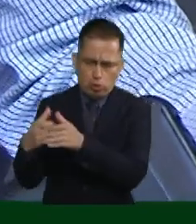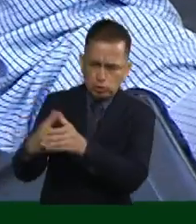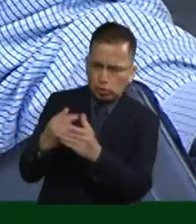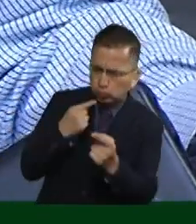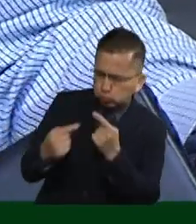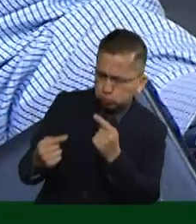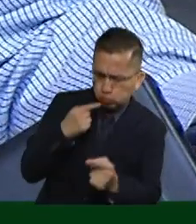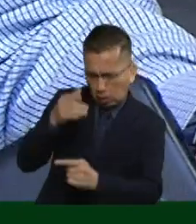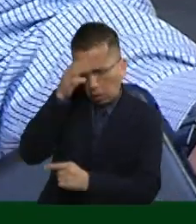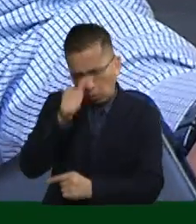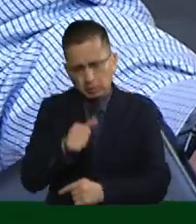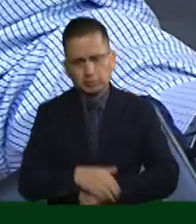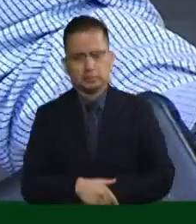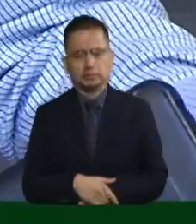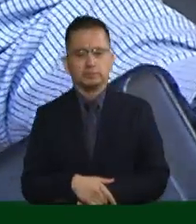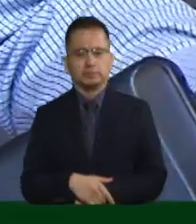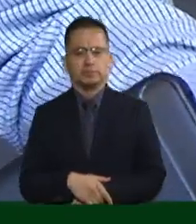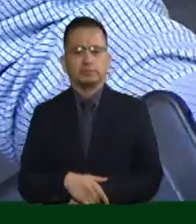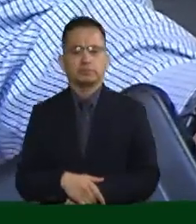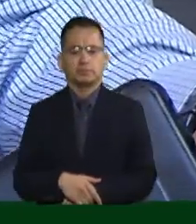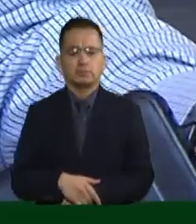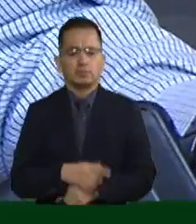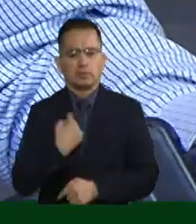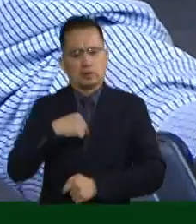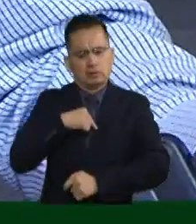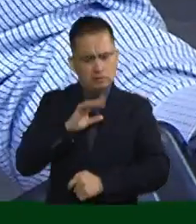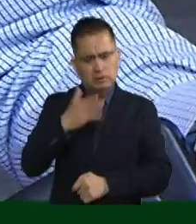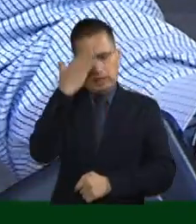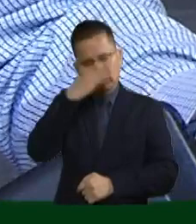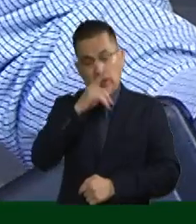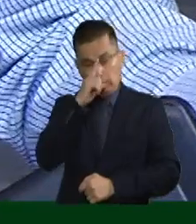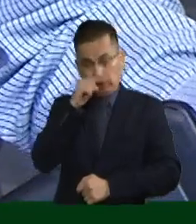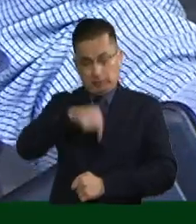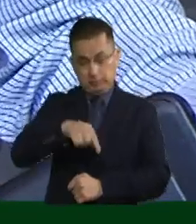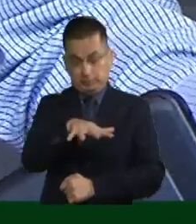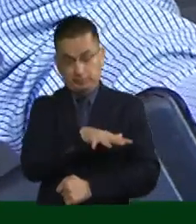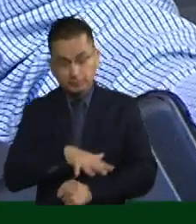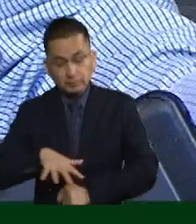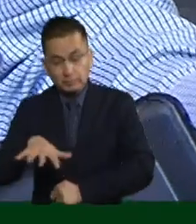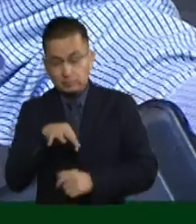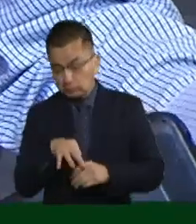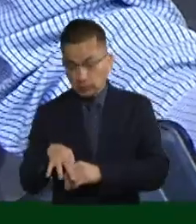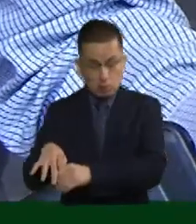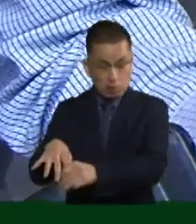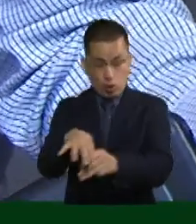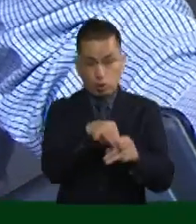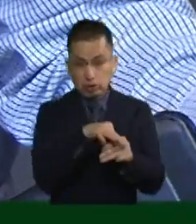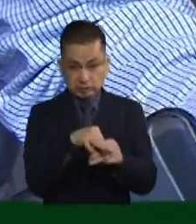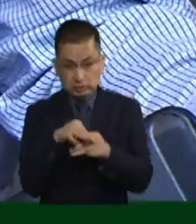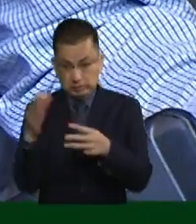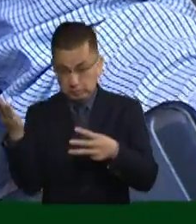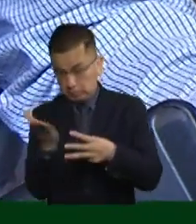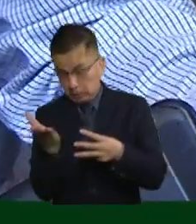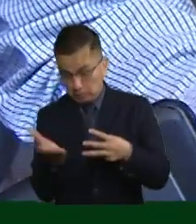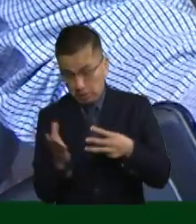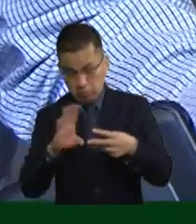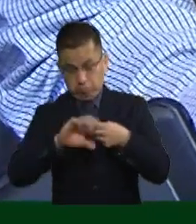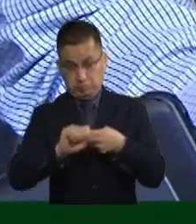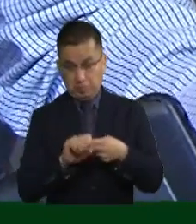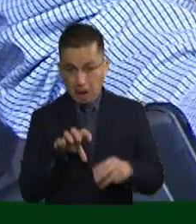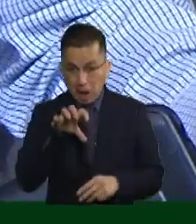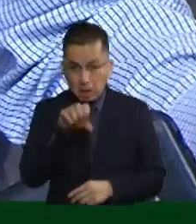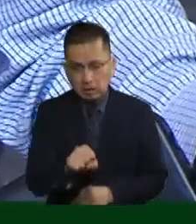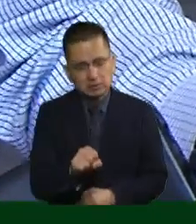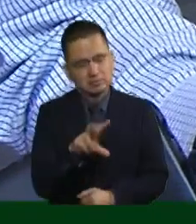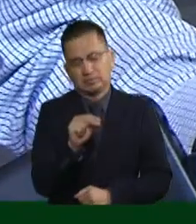Sabemos muy bien que también no contamos con la mayoría calificada y ese es un tema que tendría que verse si en esta ocasión